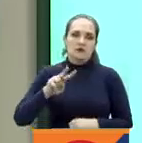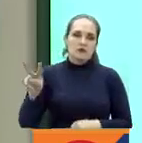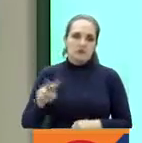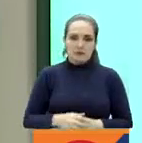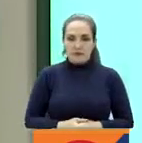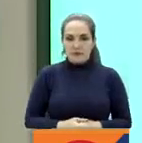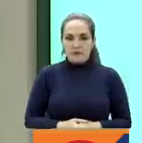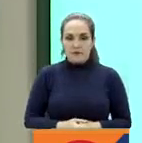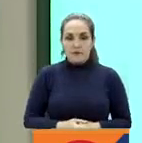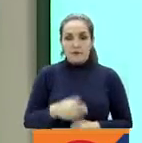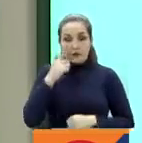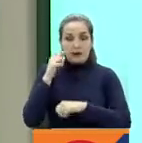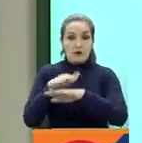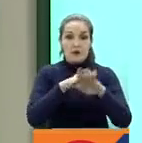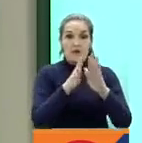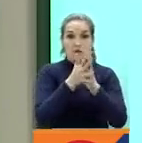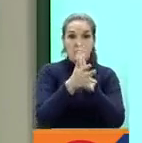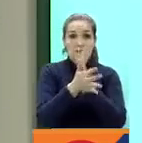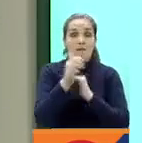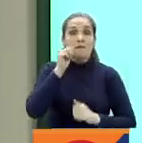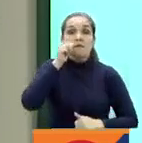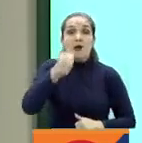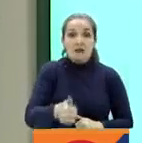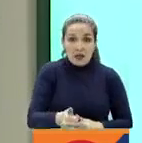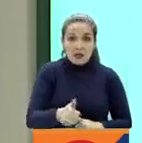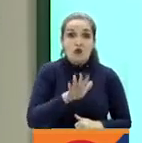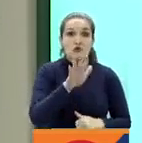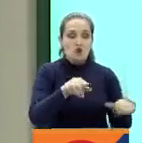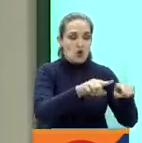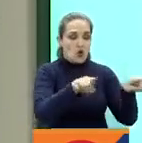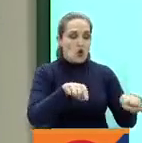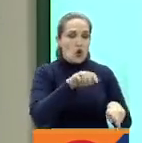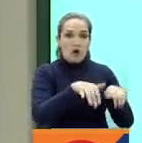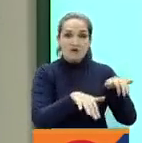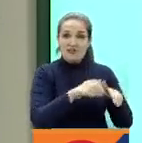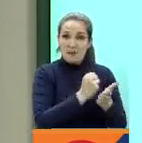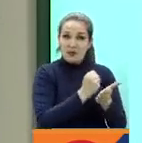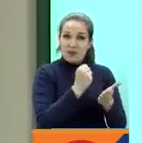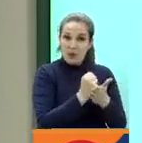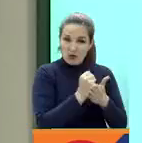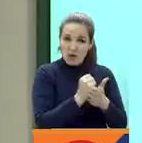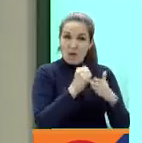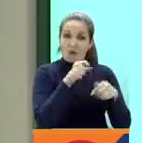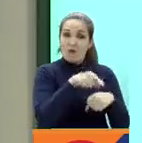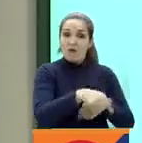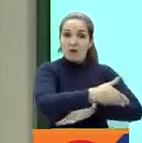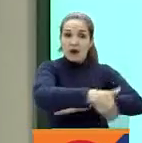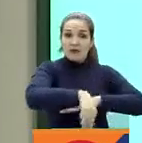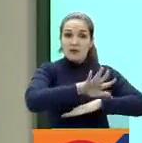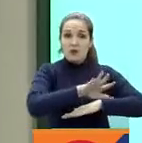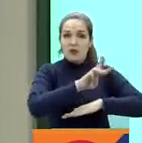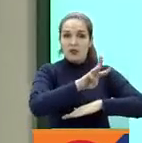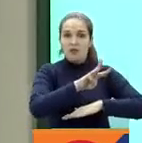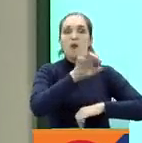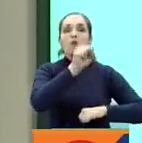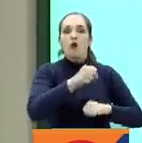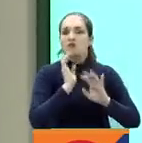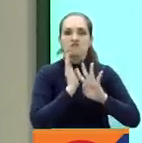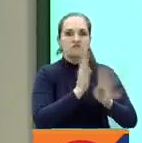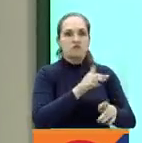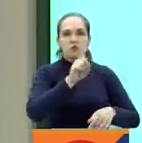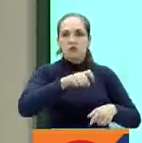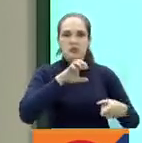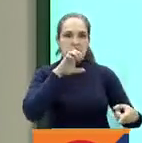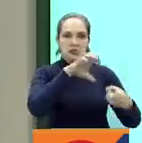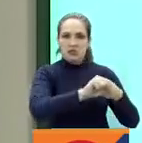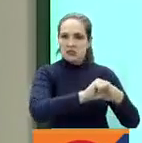Y atención a esta información, porque desde mañana la oficina de pasaportes de la calle 53 en Bogotá será el único punto autorizado para tramitar